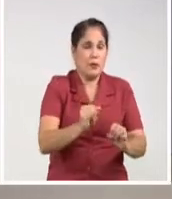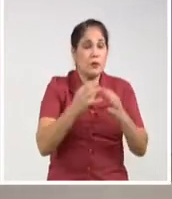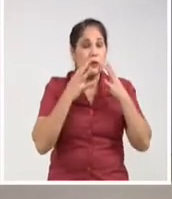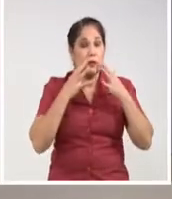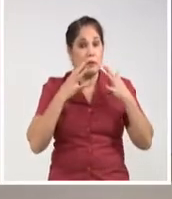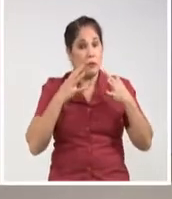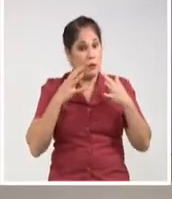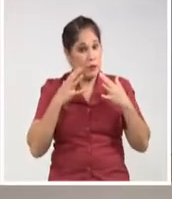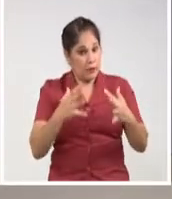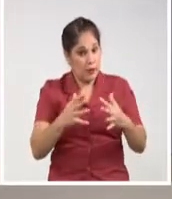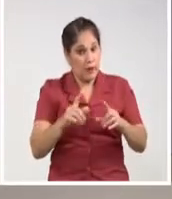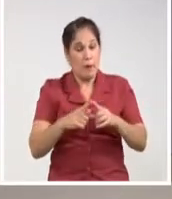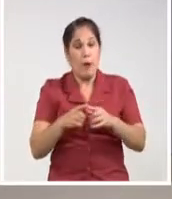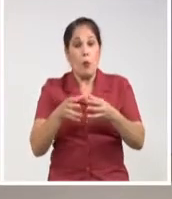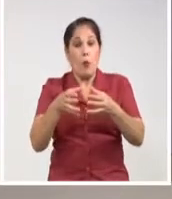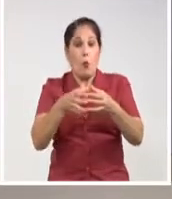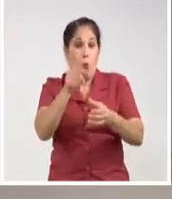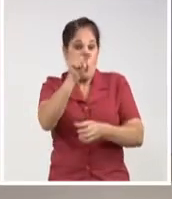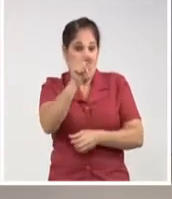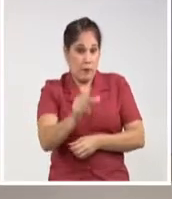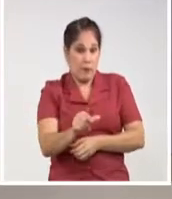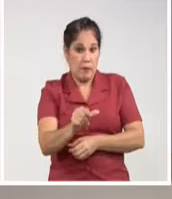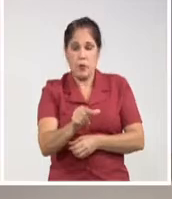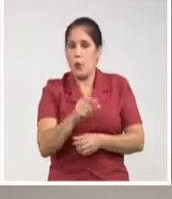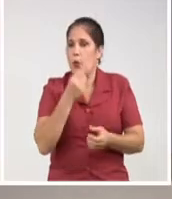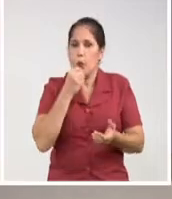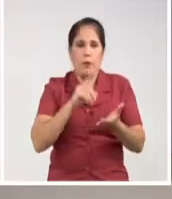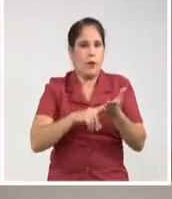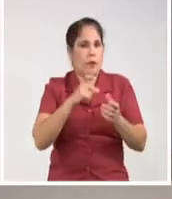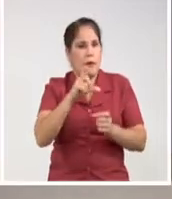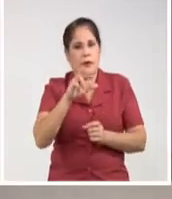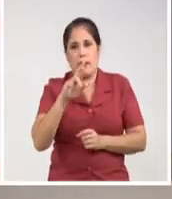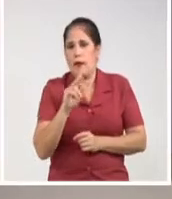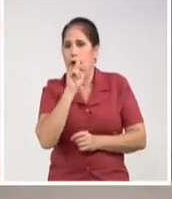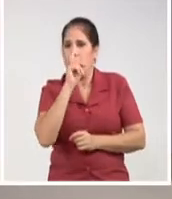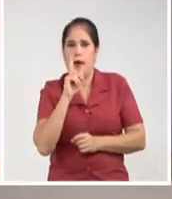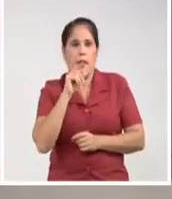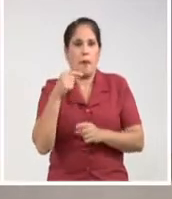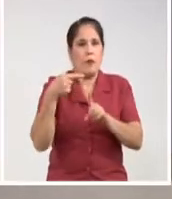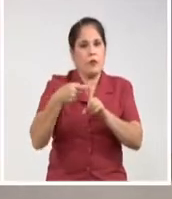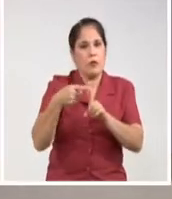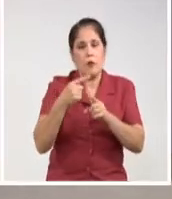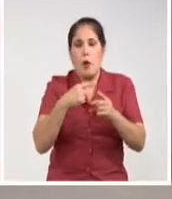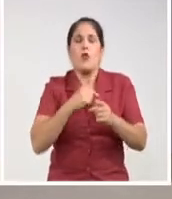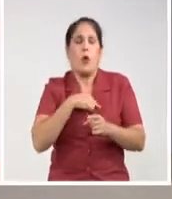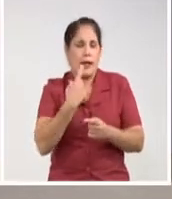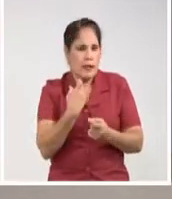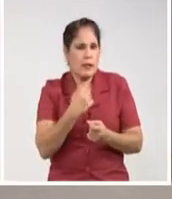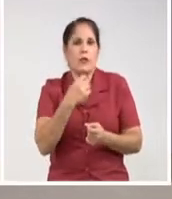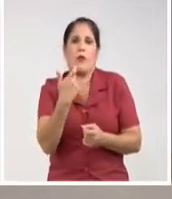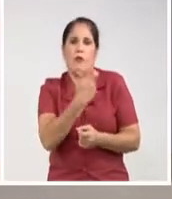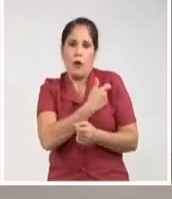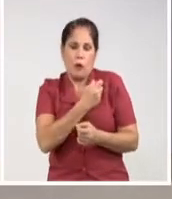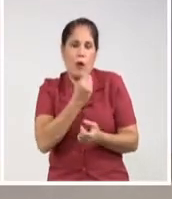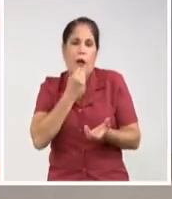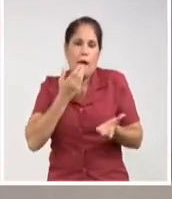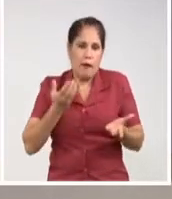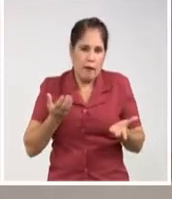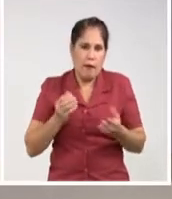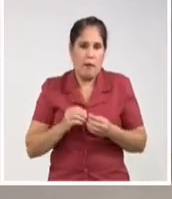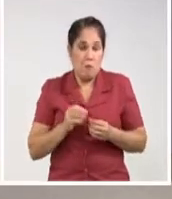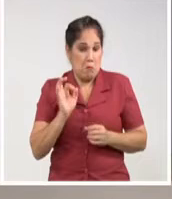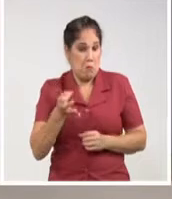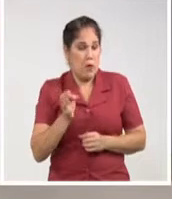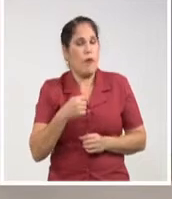necesaria para que un convaleciente sin PCR positivo a mano, que además quiere vacunarse, pueda entenderlo. Por